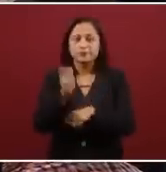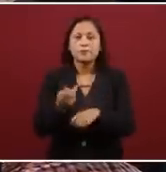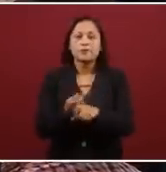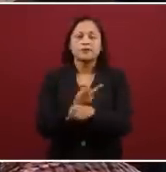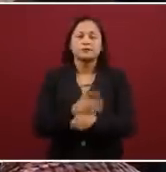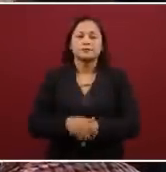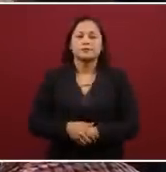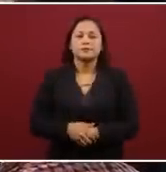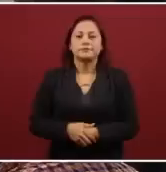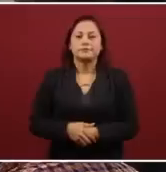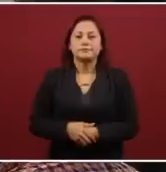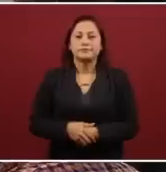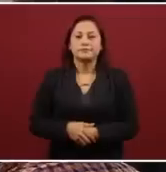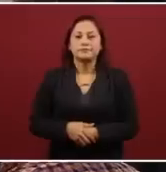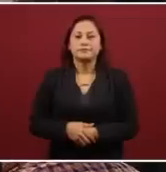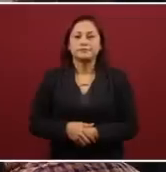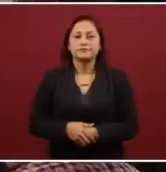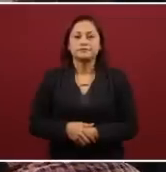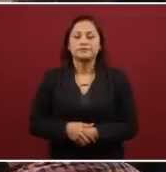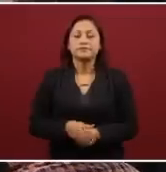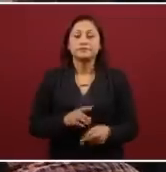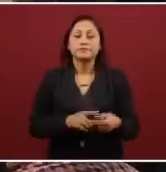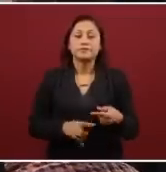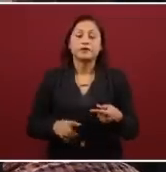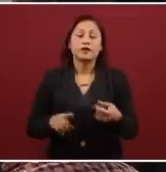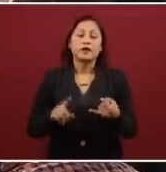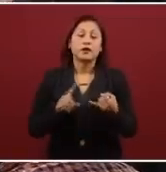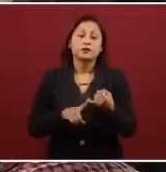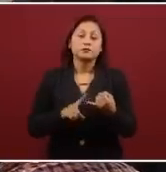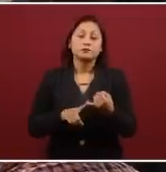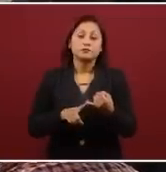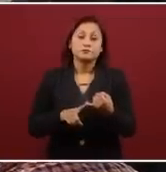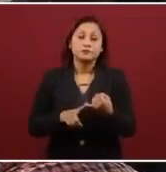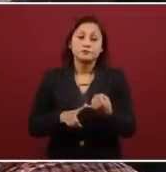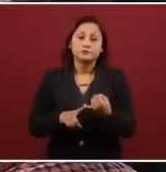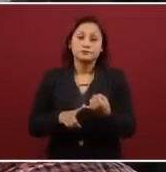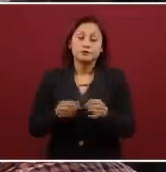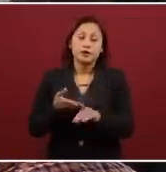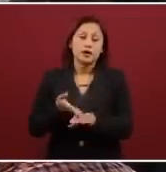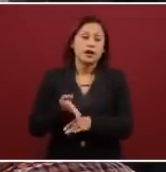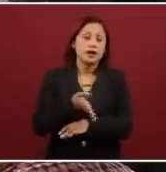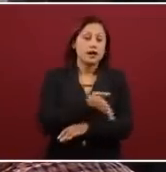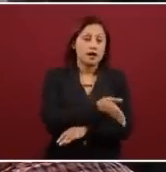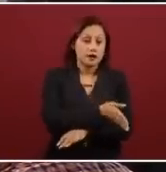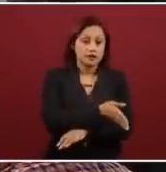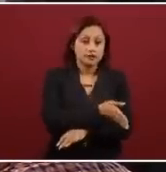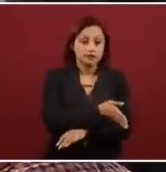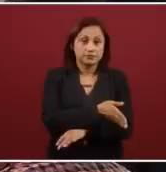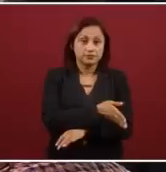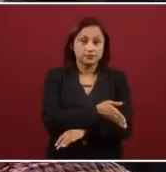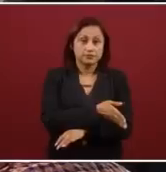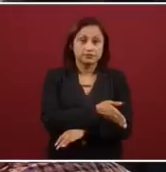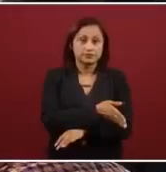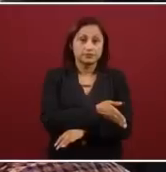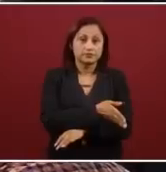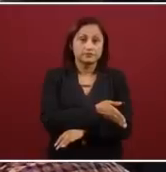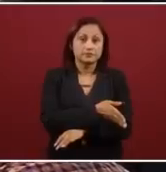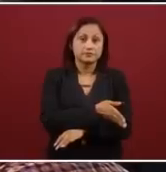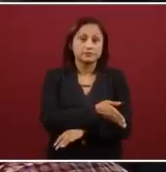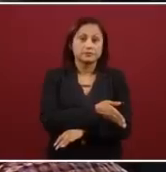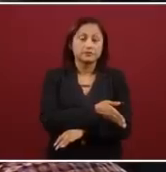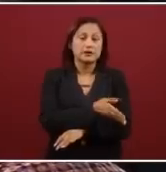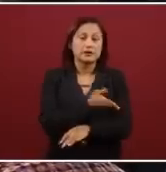antes de que se implementara la política